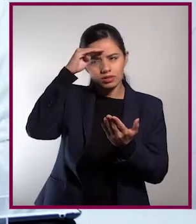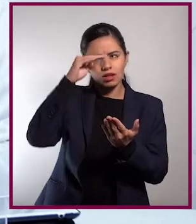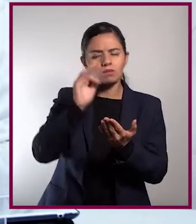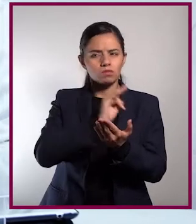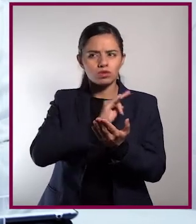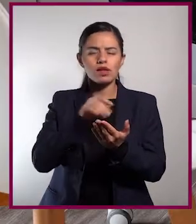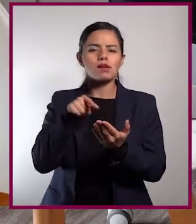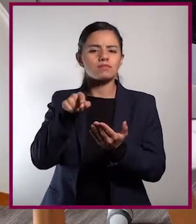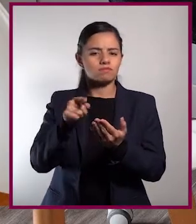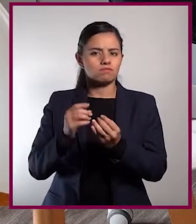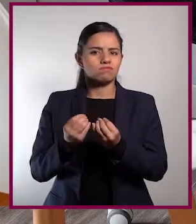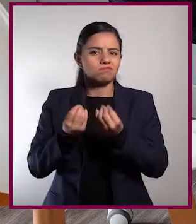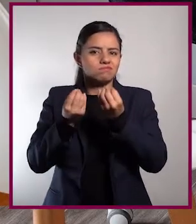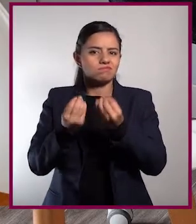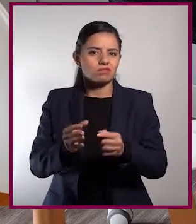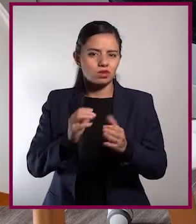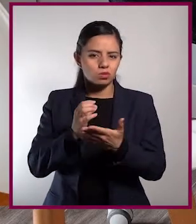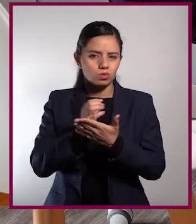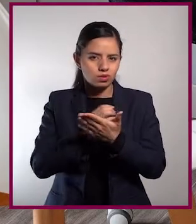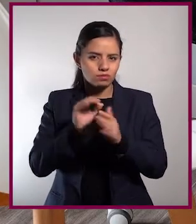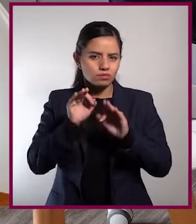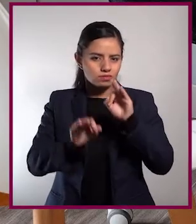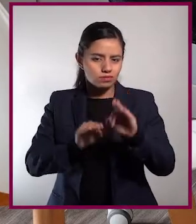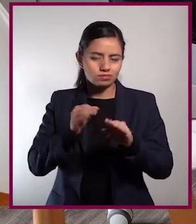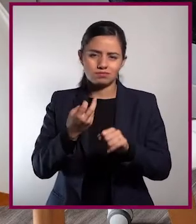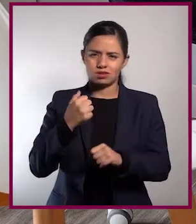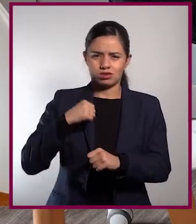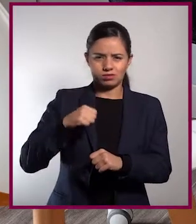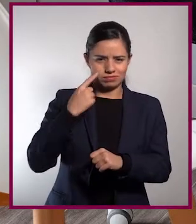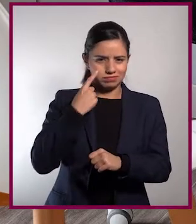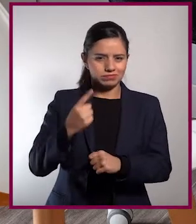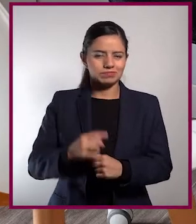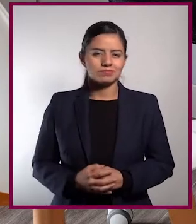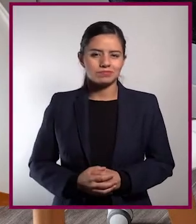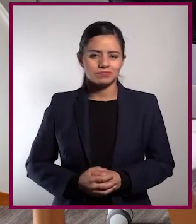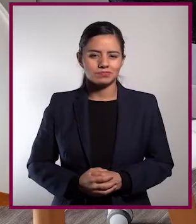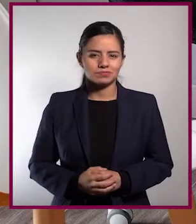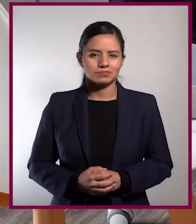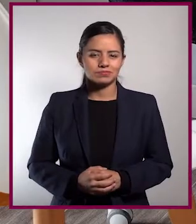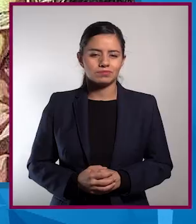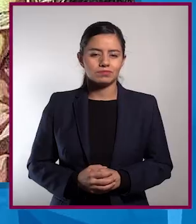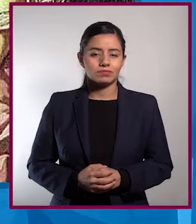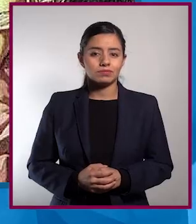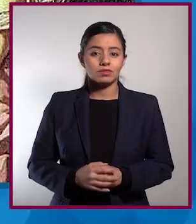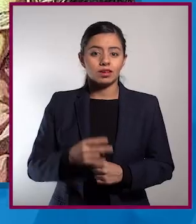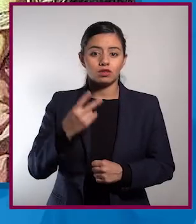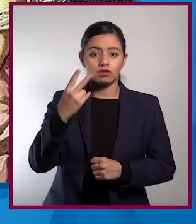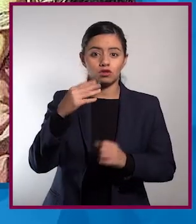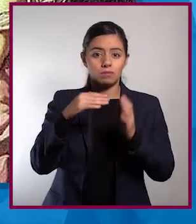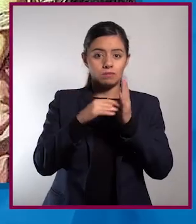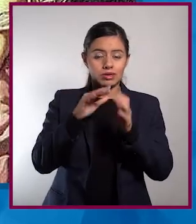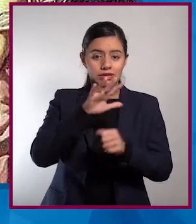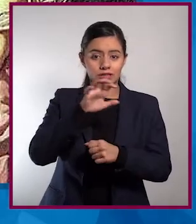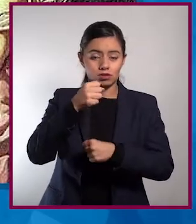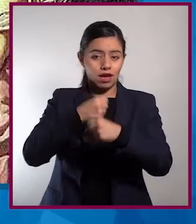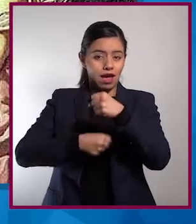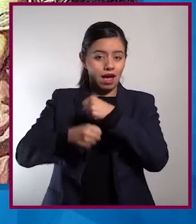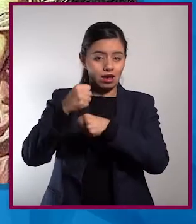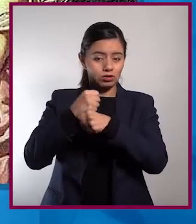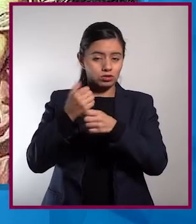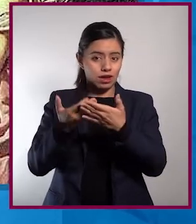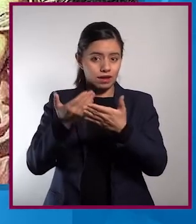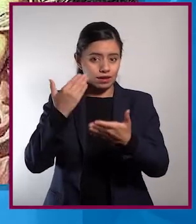un tratamiento. Esta estructura es más antigua de lo que imaginas. Checa la siguiente cápsula. Hace más de